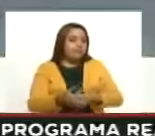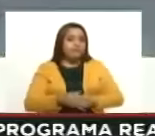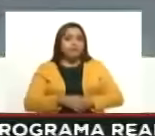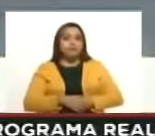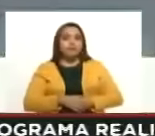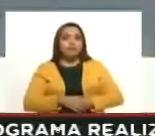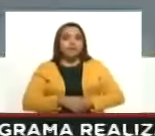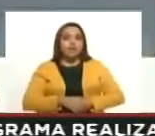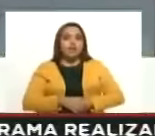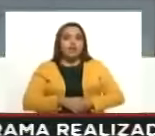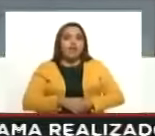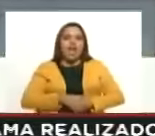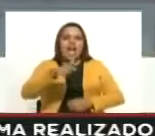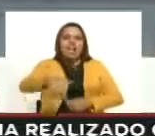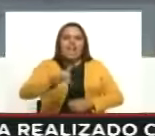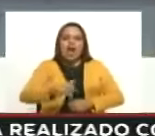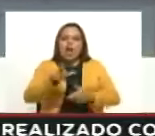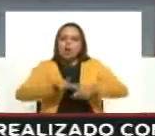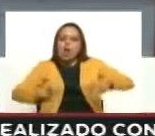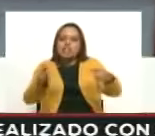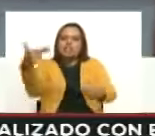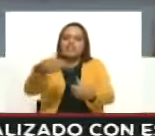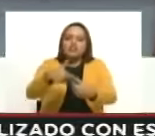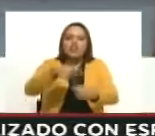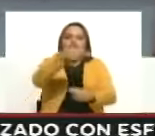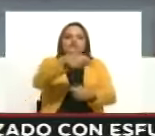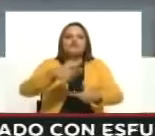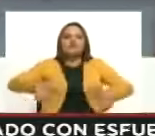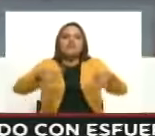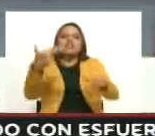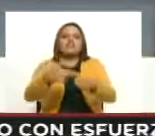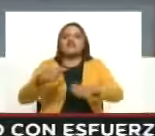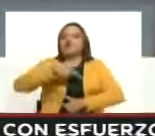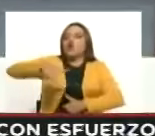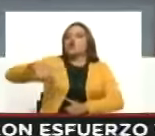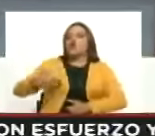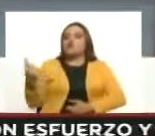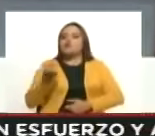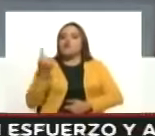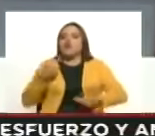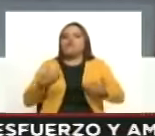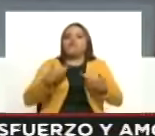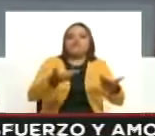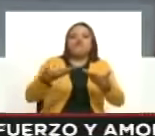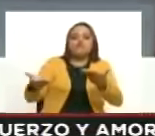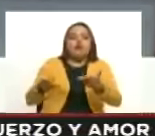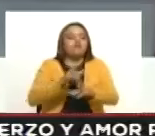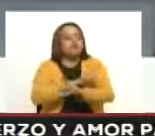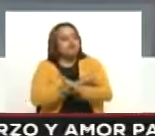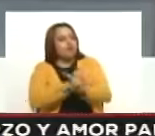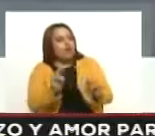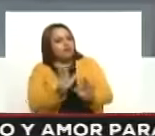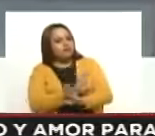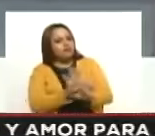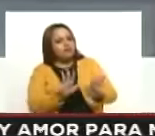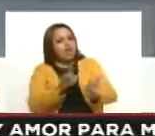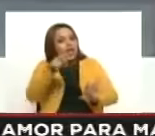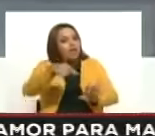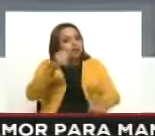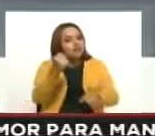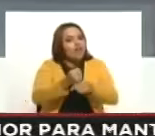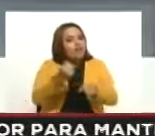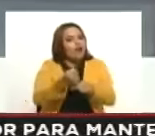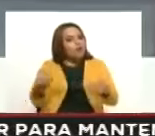Que aquí funciona una estación de servicio y en esta estación de servicio ahora nosotros disponemos cómo es. No, esto es una tarea